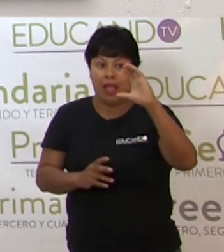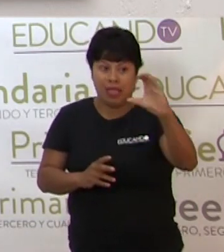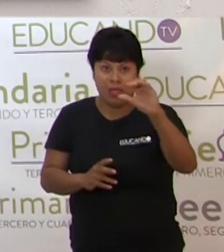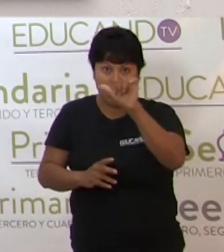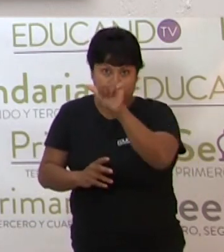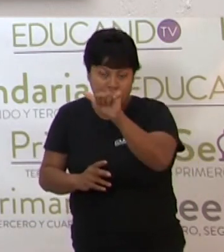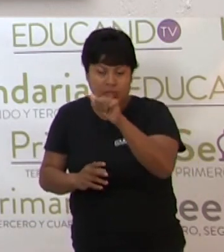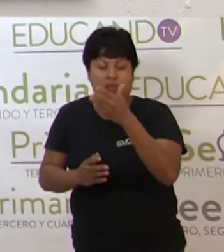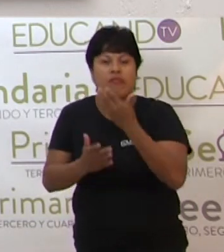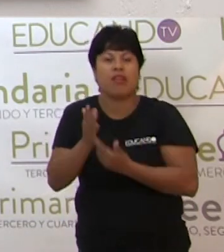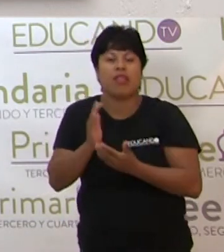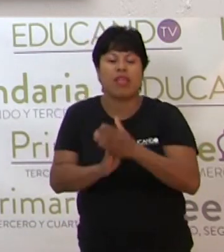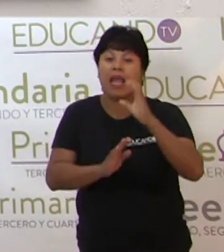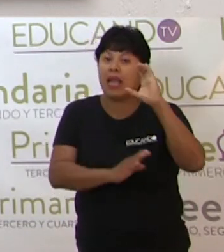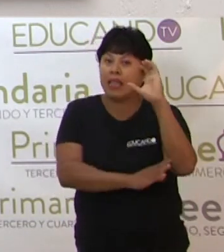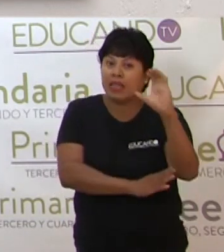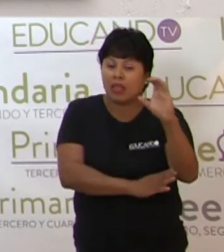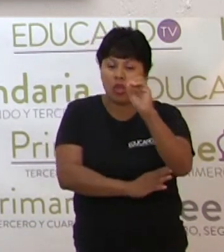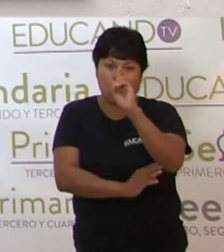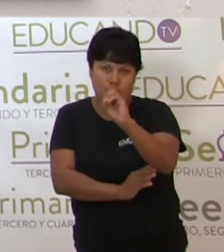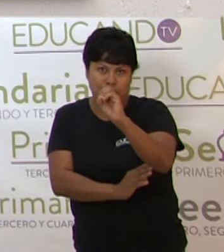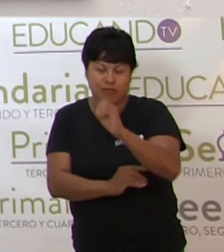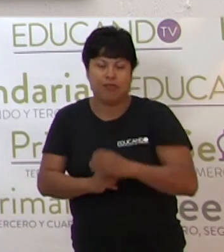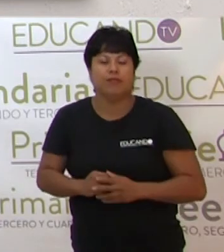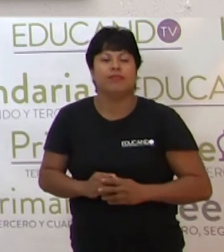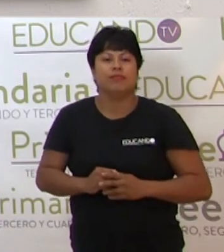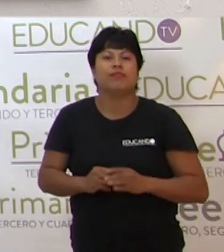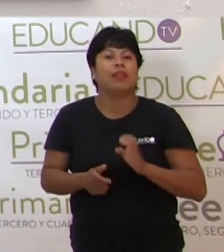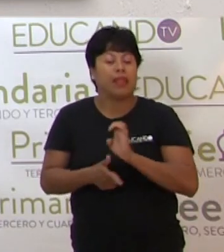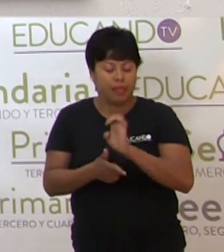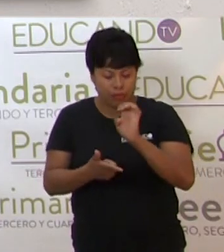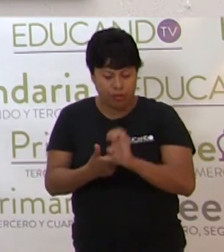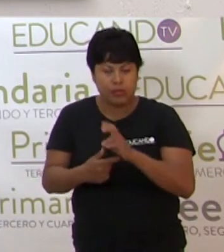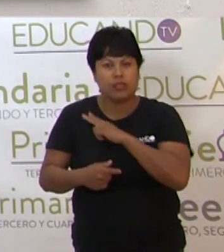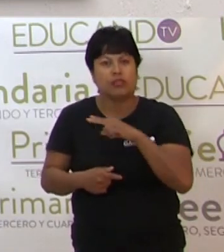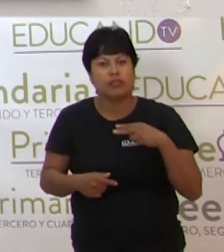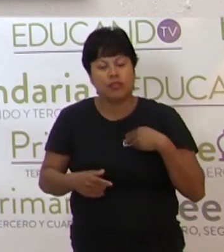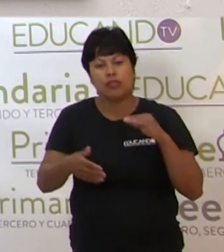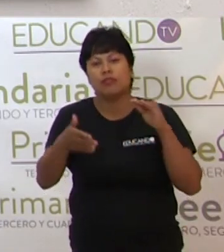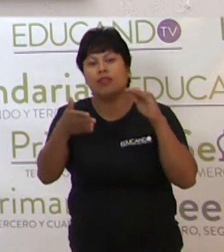adyacente y nos falta el cateto opuesto. Entonces